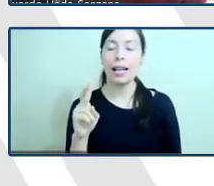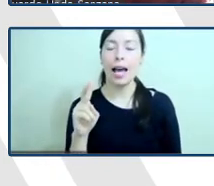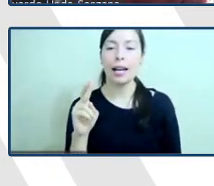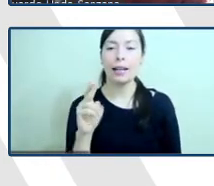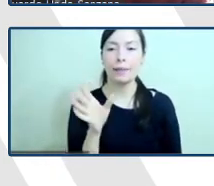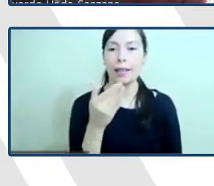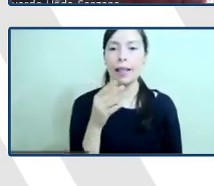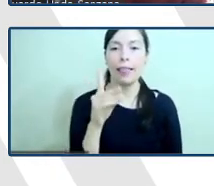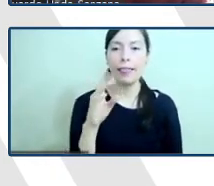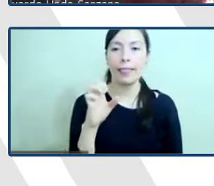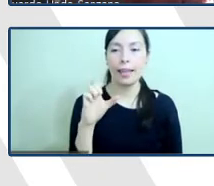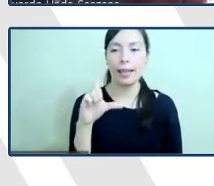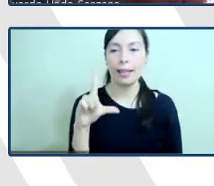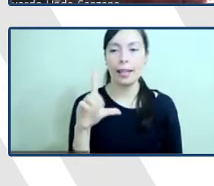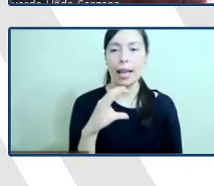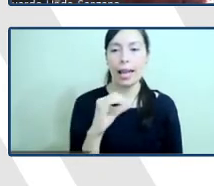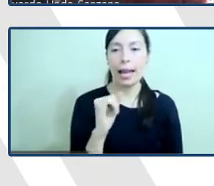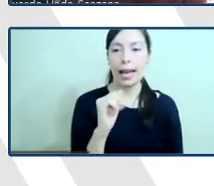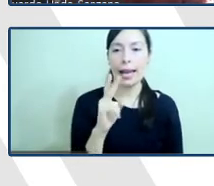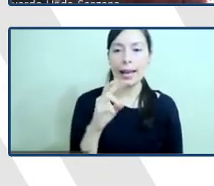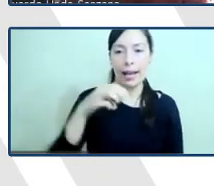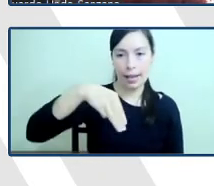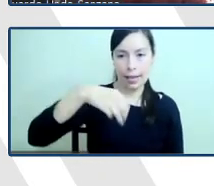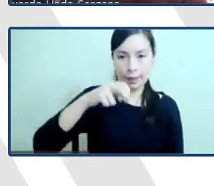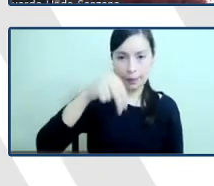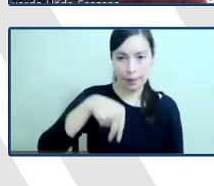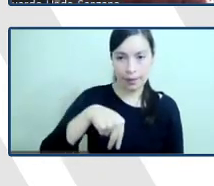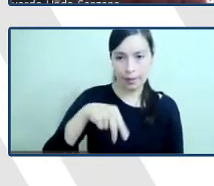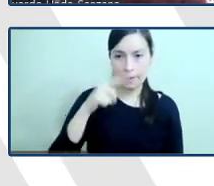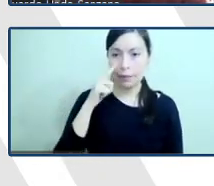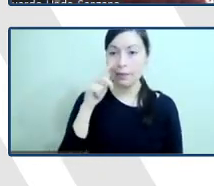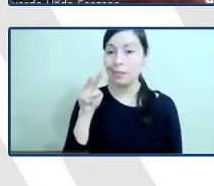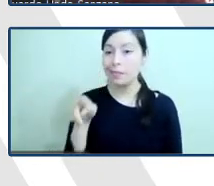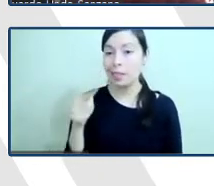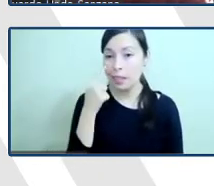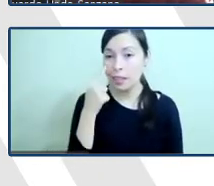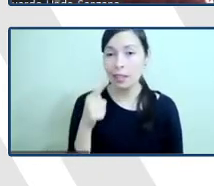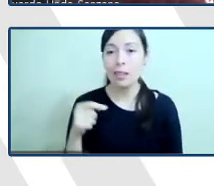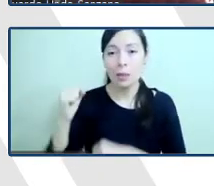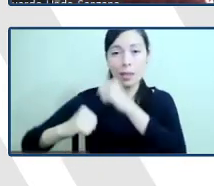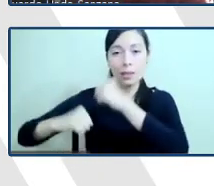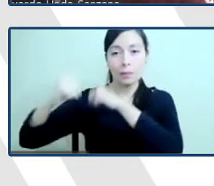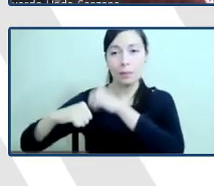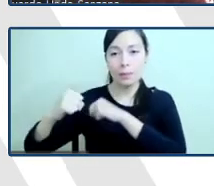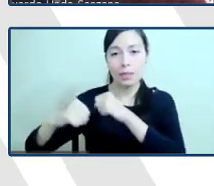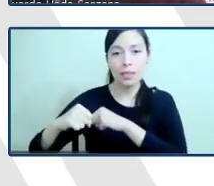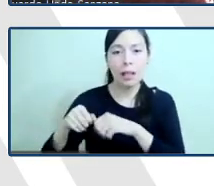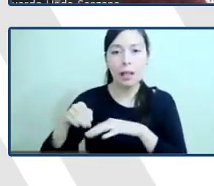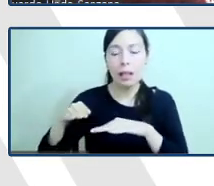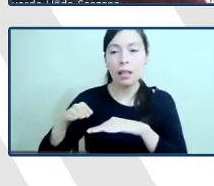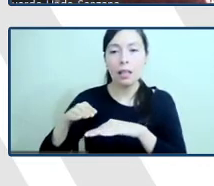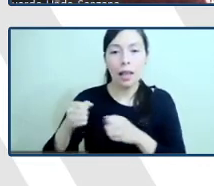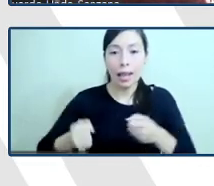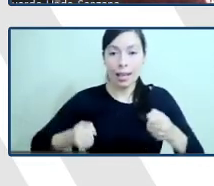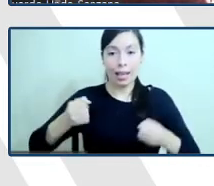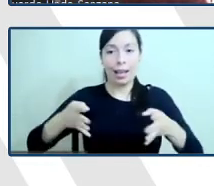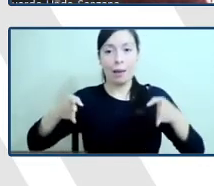al 2011 vemos que está siendo utilizada por alguna empresa cercana como un estacionamiento de